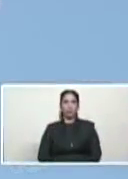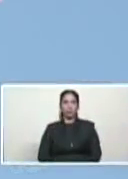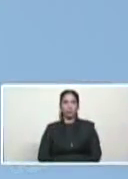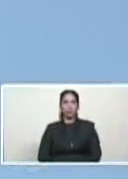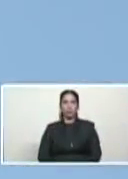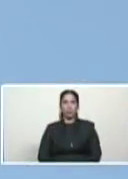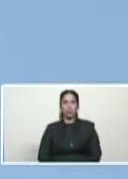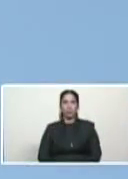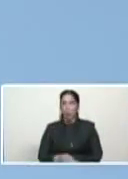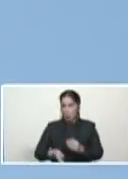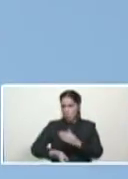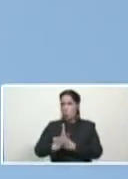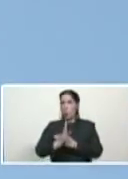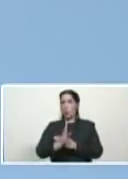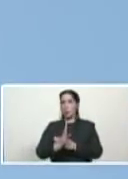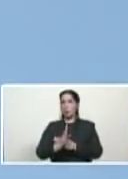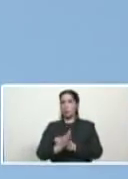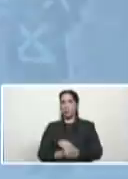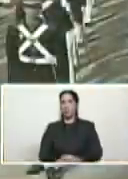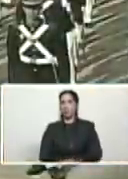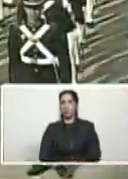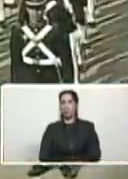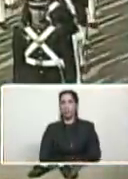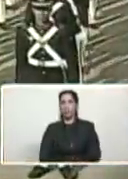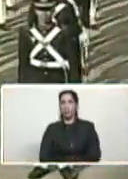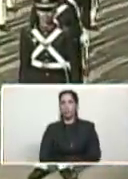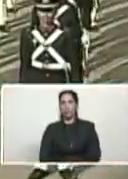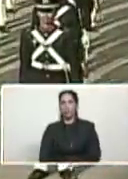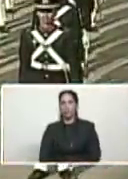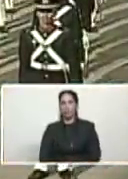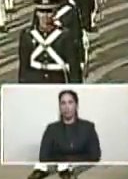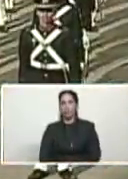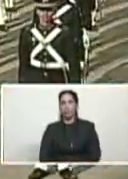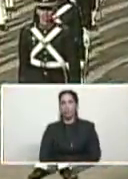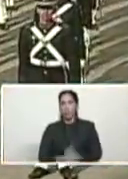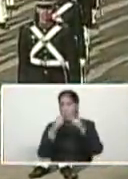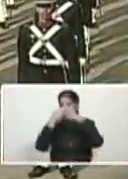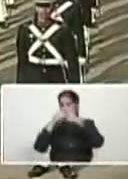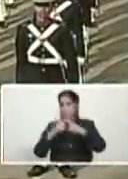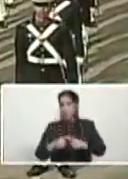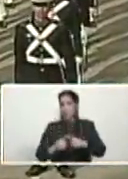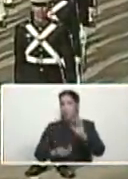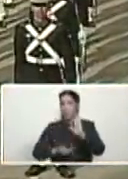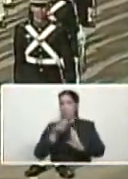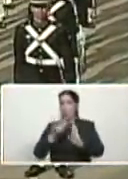¡A discreción! Una cifra récord.